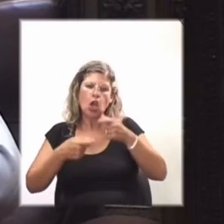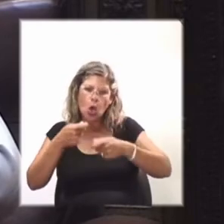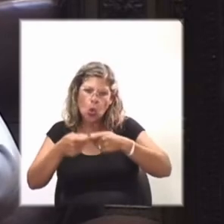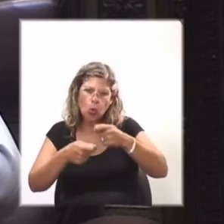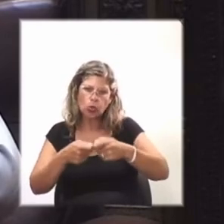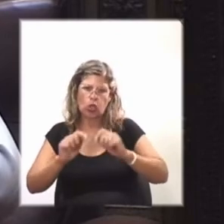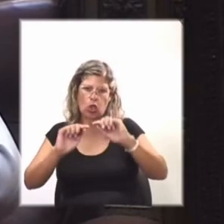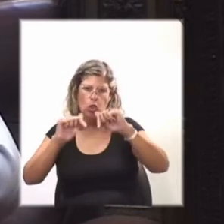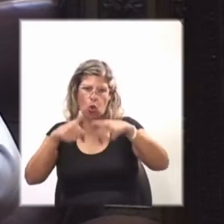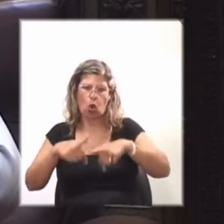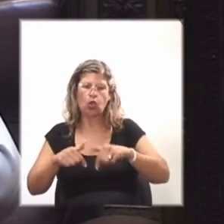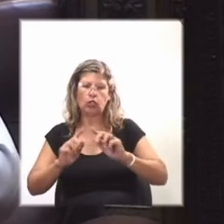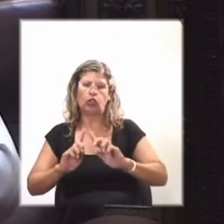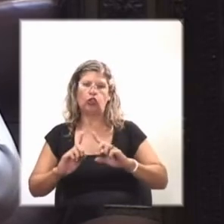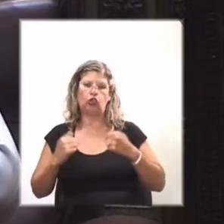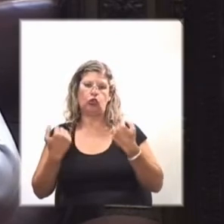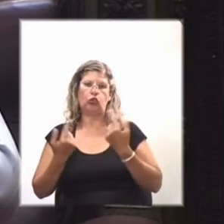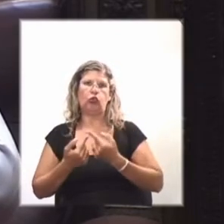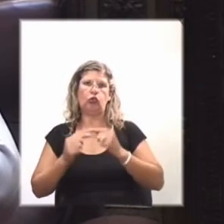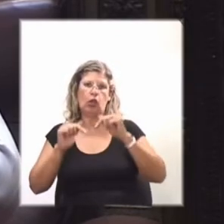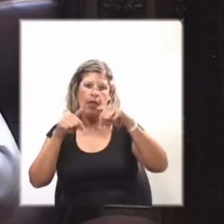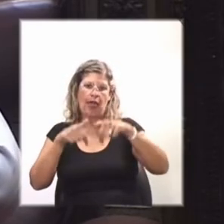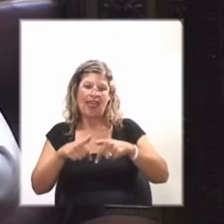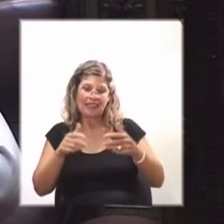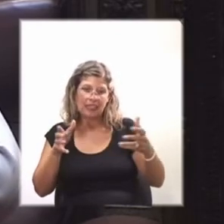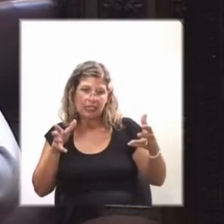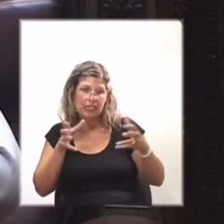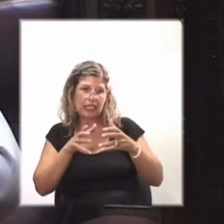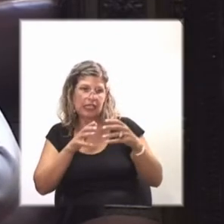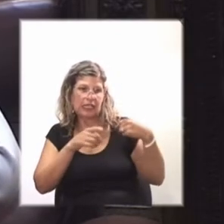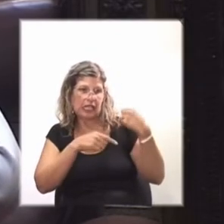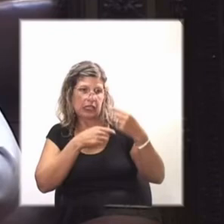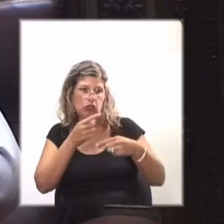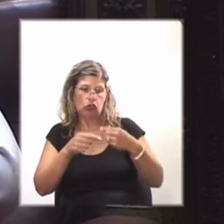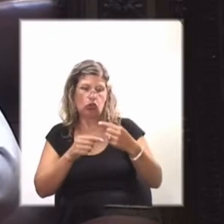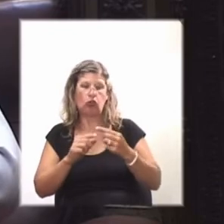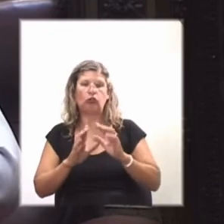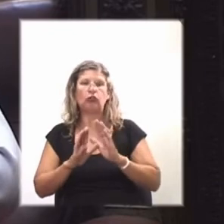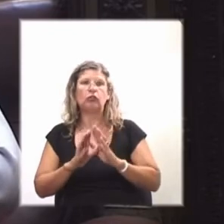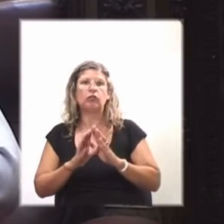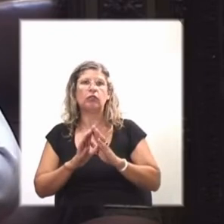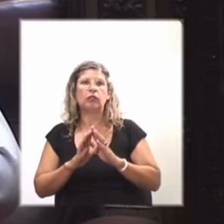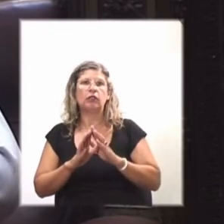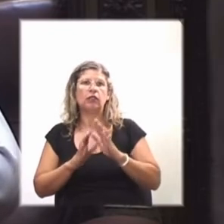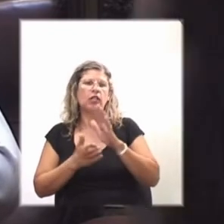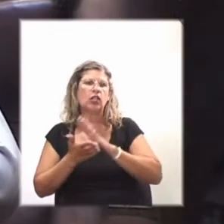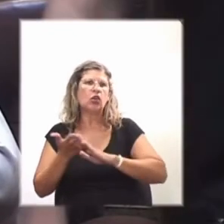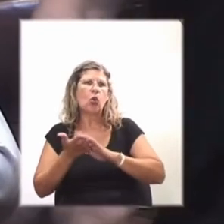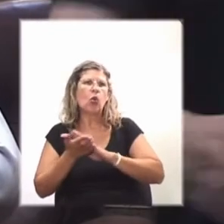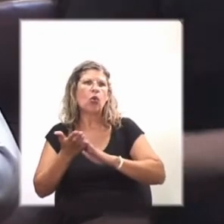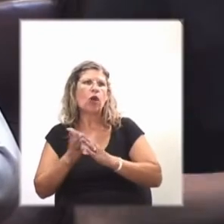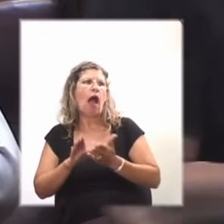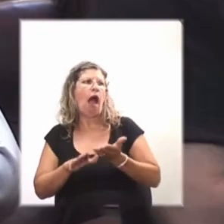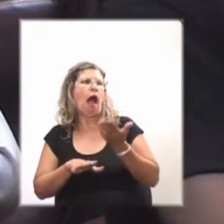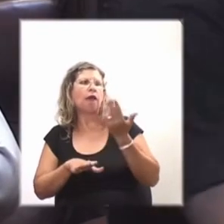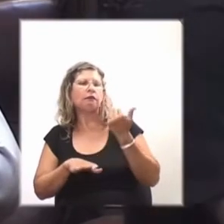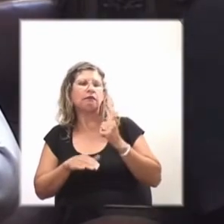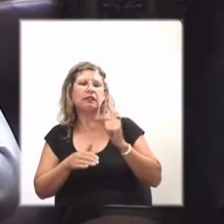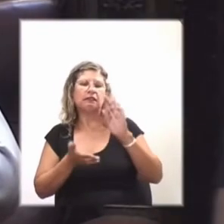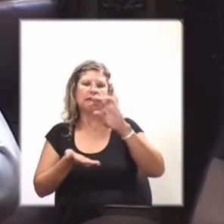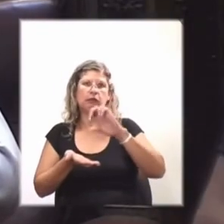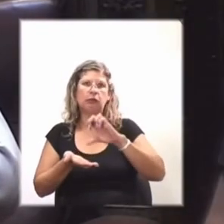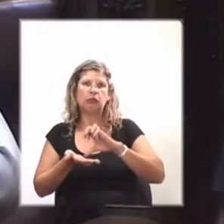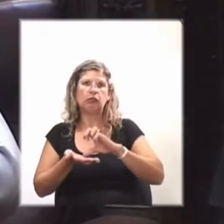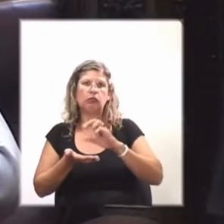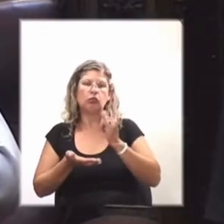hoy nosotros, esta generación que somos, lo que ninguna otra en el país tuvo